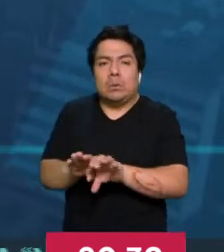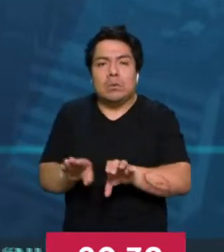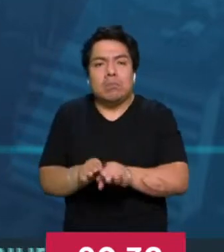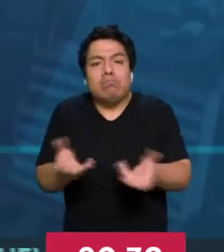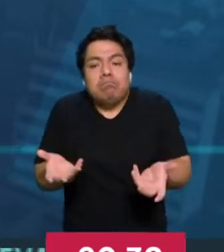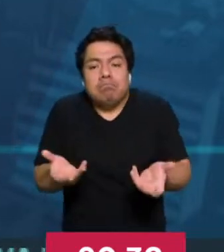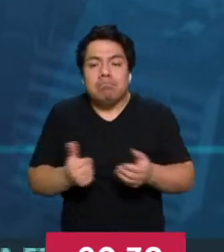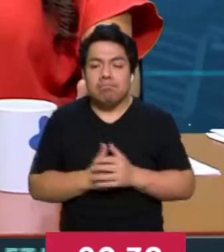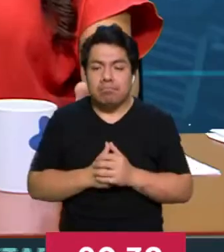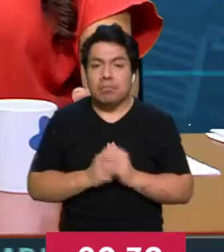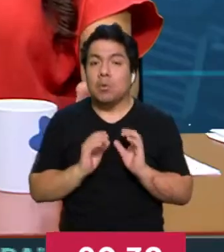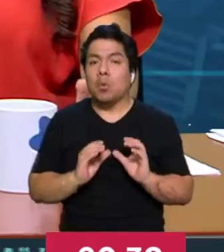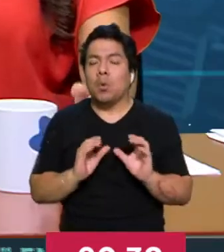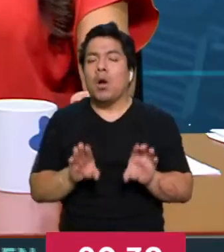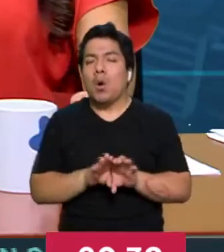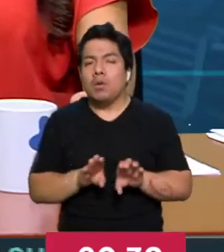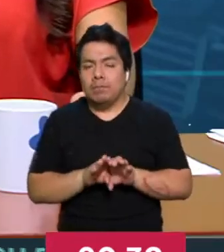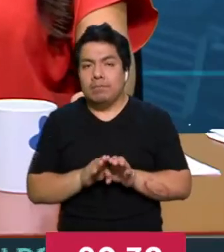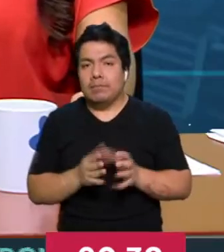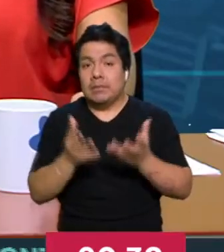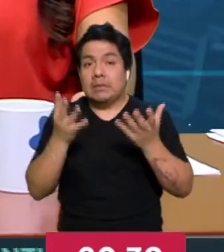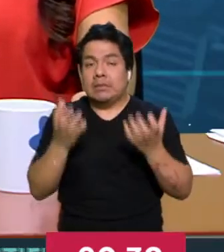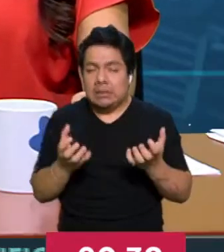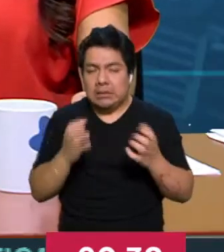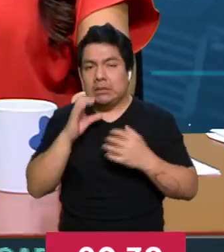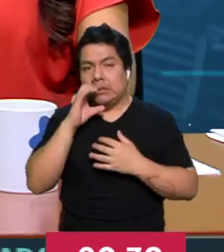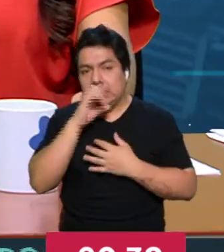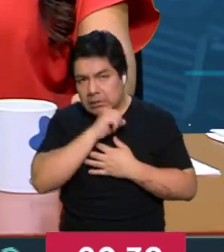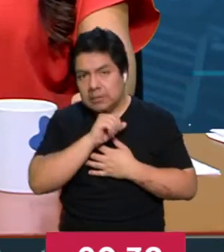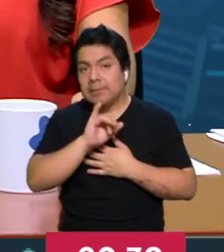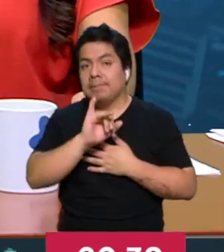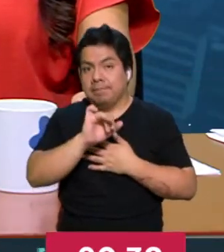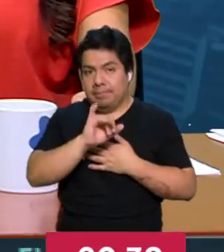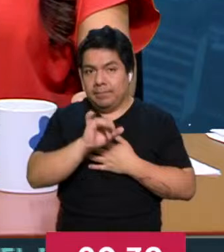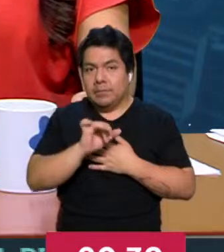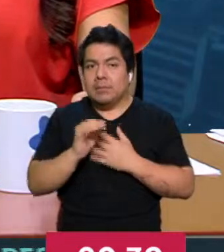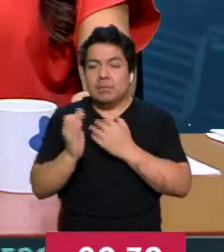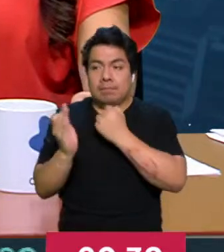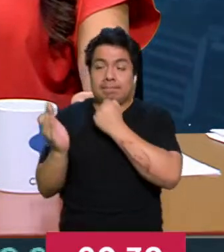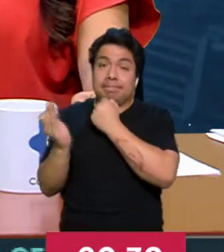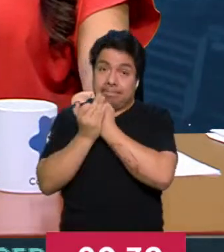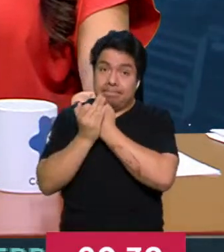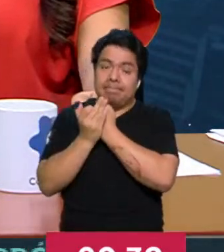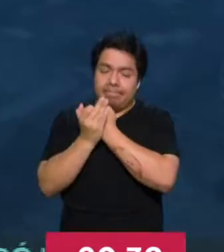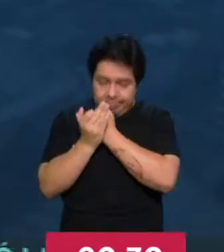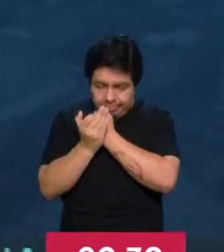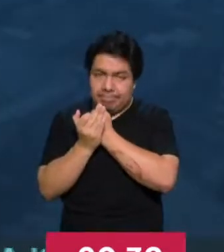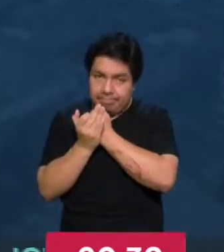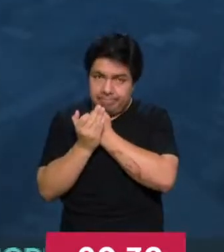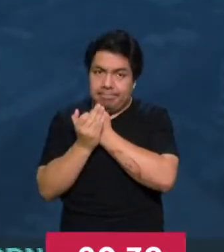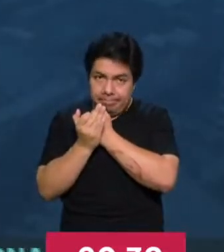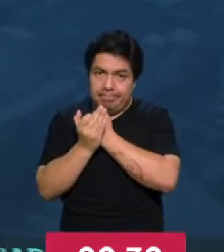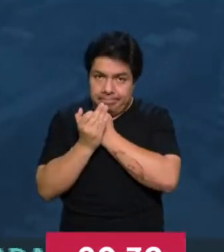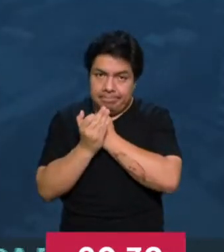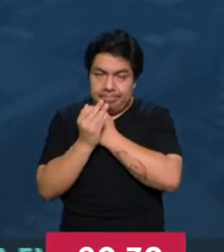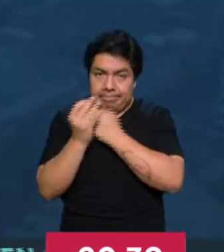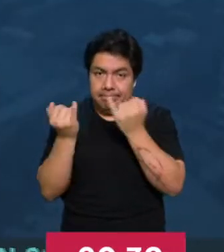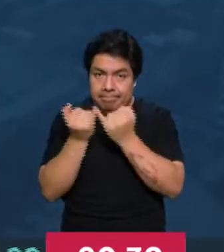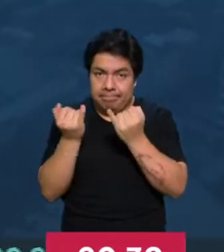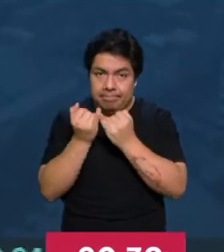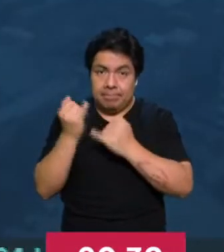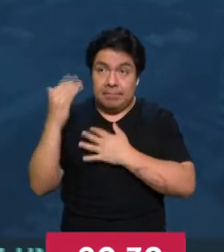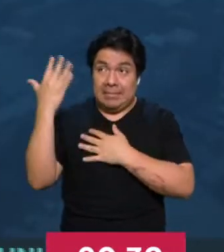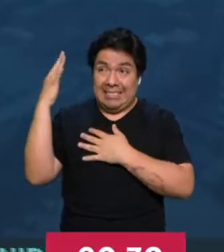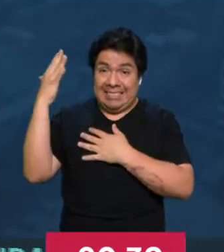meteorológicas? Bueno, en la temporada seca cálida sí se tiene que mantener un resguardo, sobre todo hay que tomar en cuenta que la